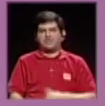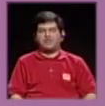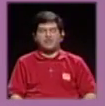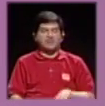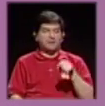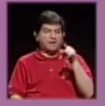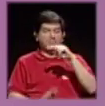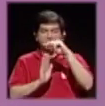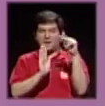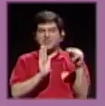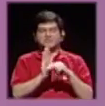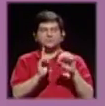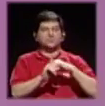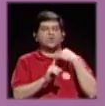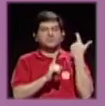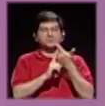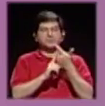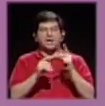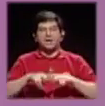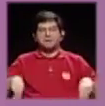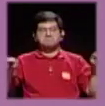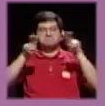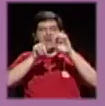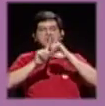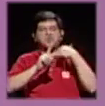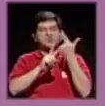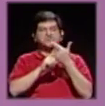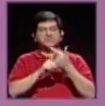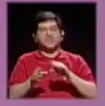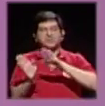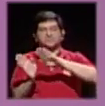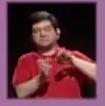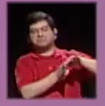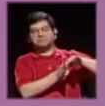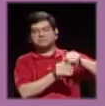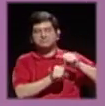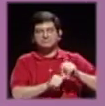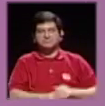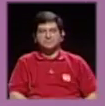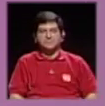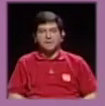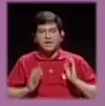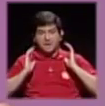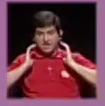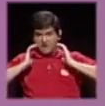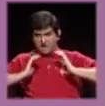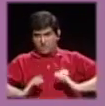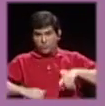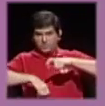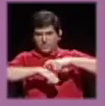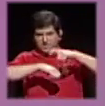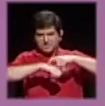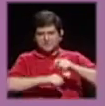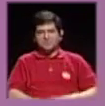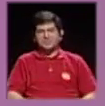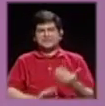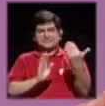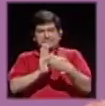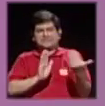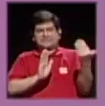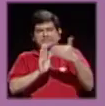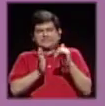de normatividad social, los valores sociales se rompen, y los cuerpos entonces están sujetos a